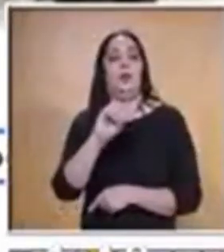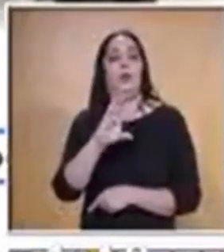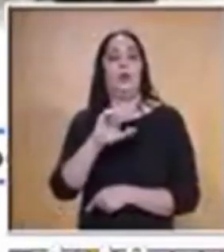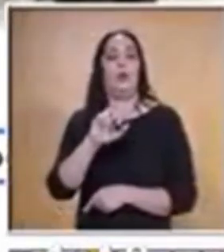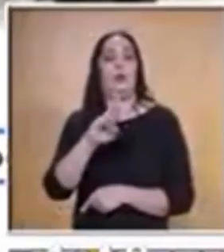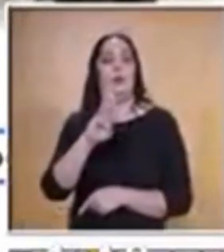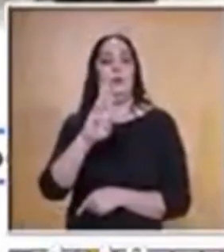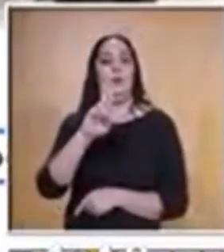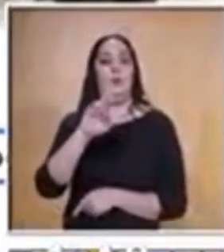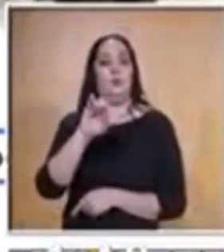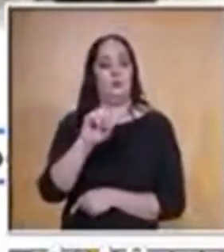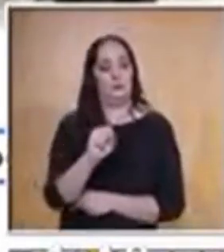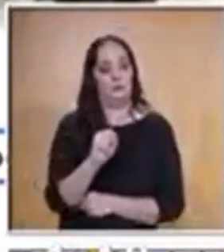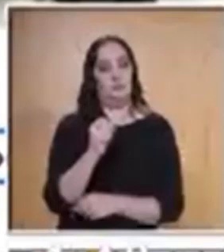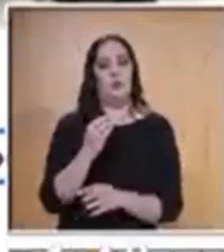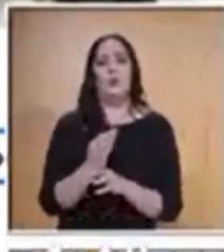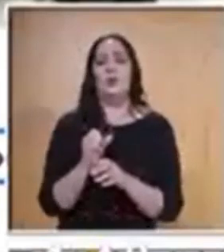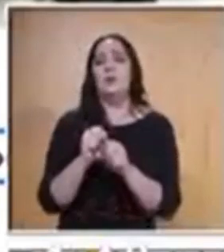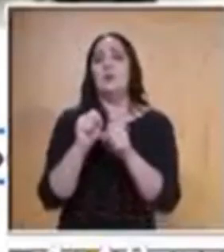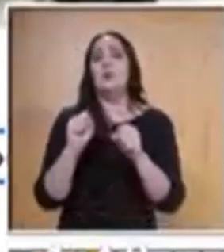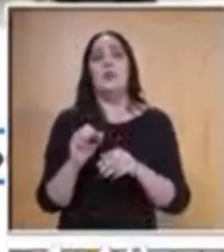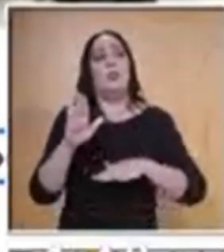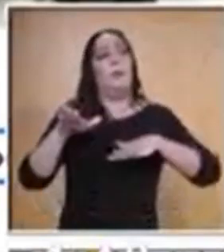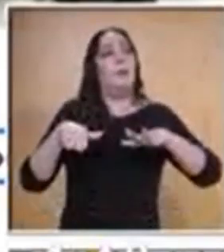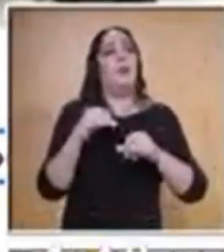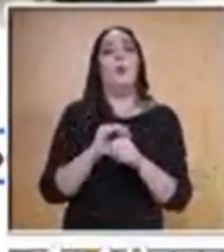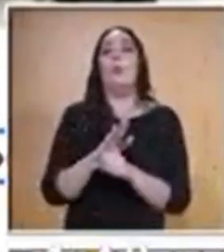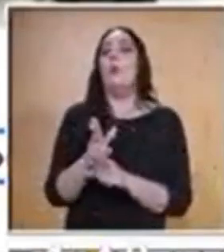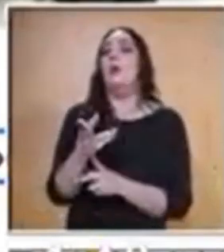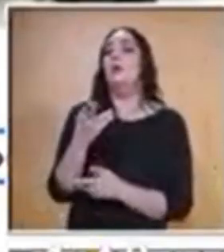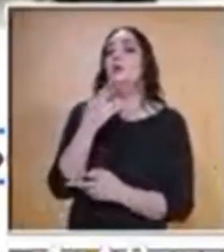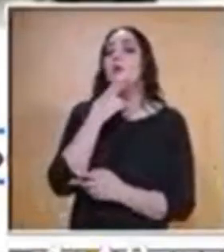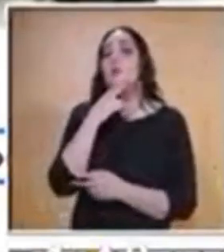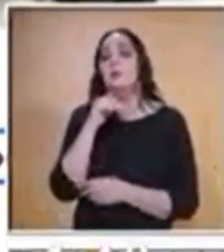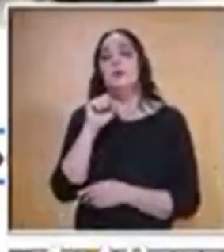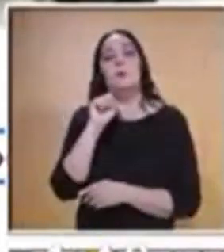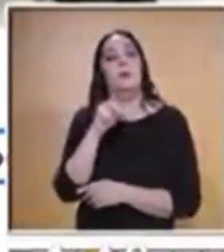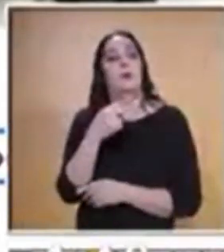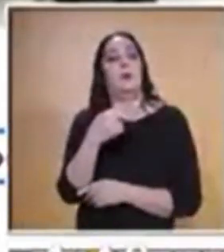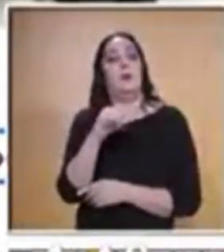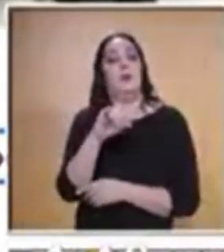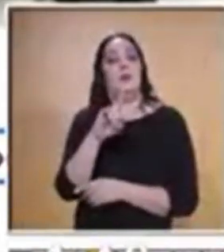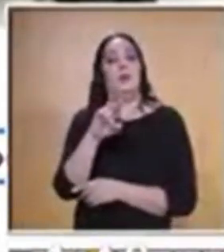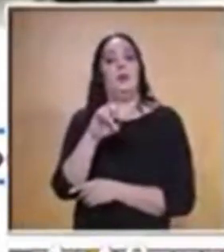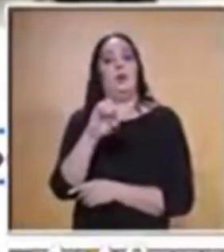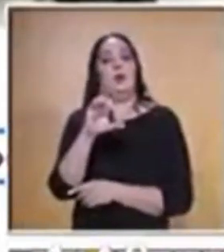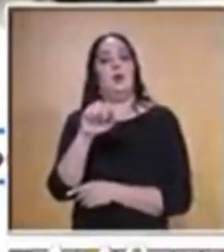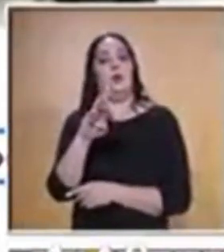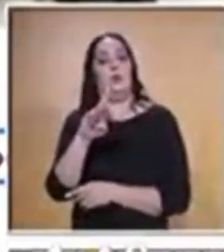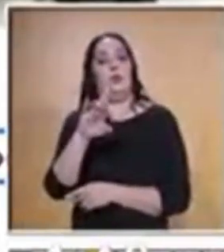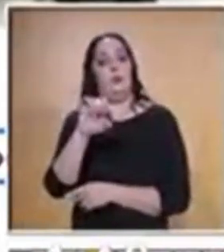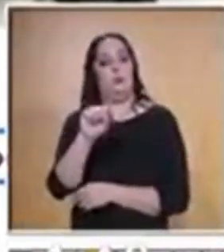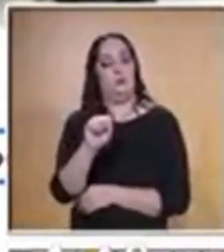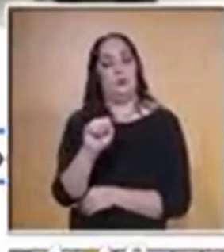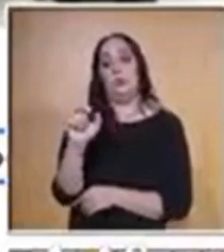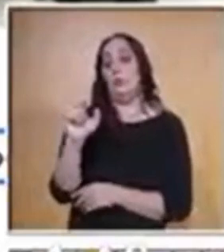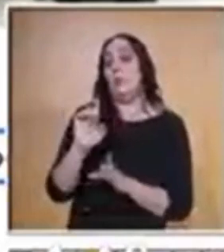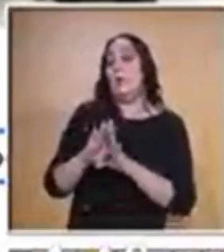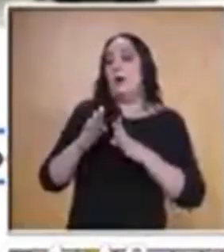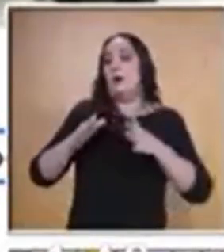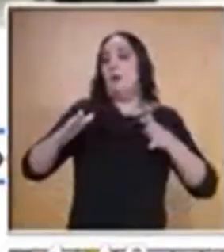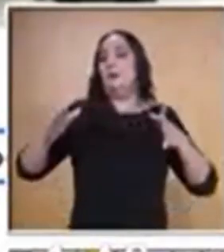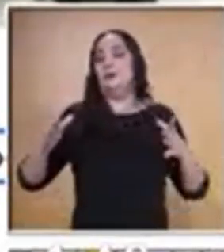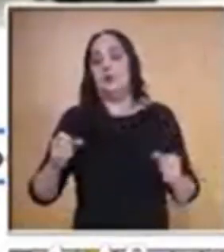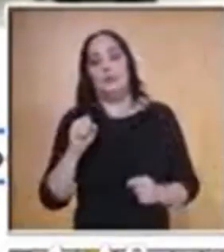La sociedad actual depende de los recursos minerales y de los hidrocarburos, y a medida que crece la población aumenta